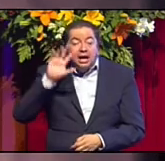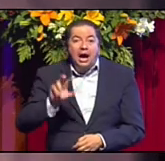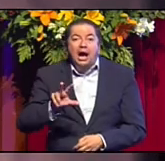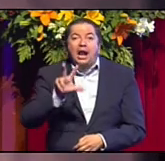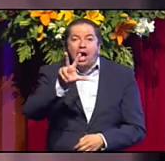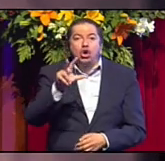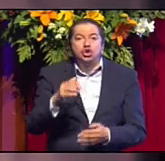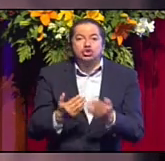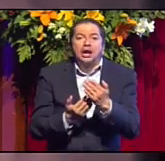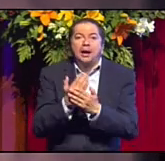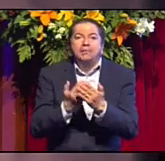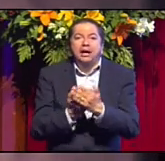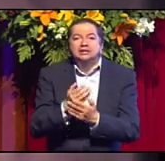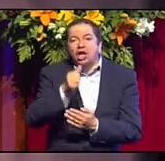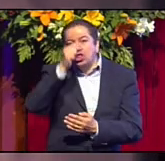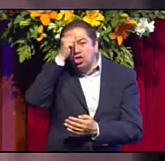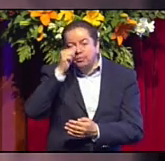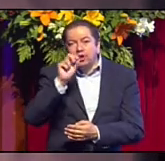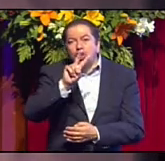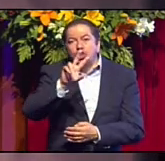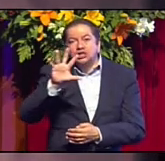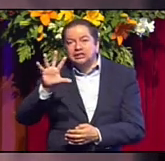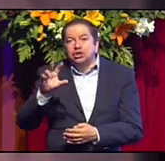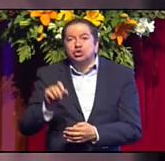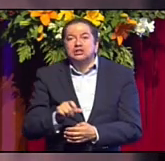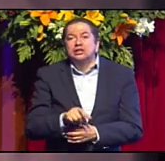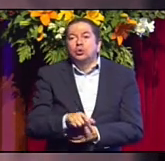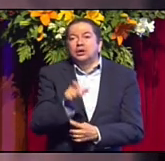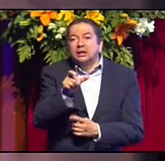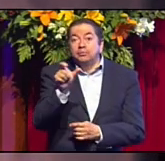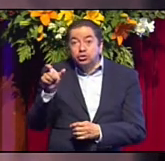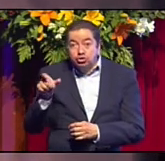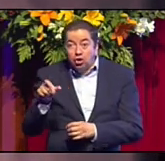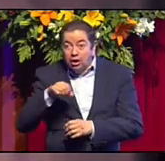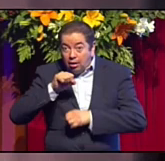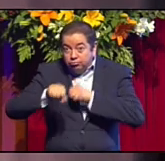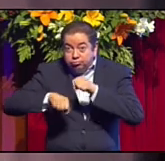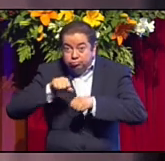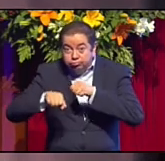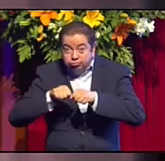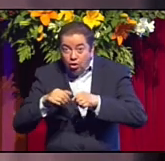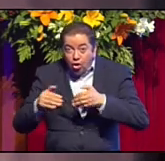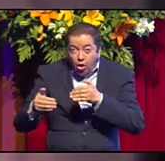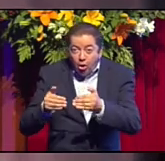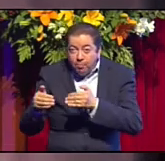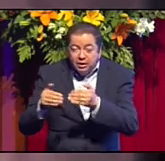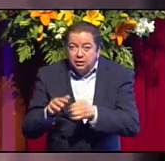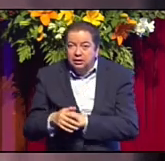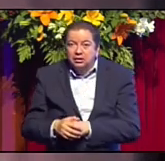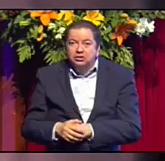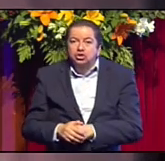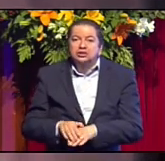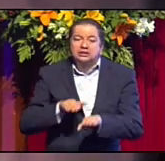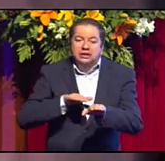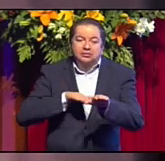la mañana, que tengamos a 250 competidores compitiendo y que el tránsito sea más